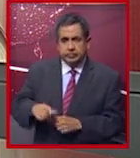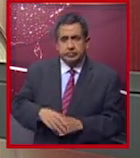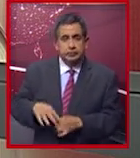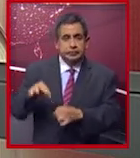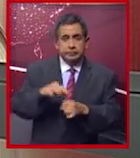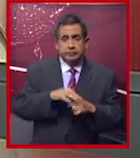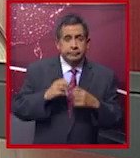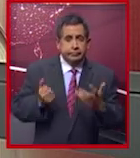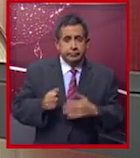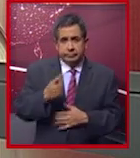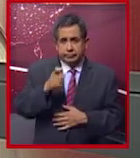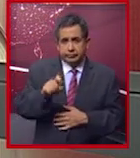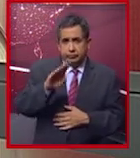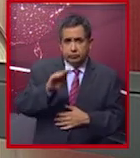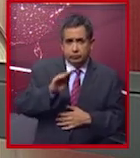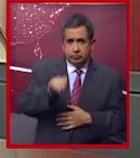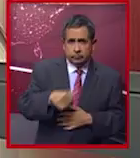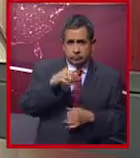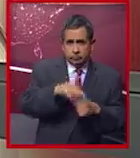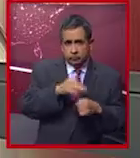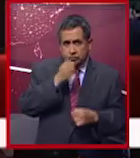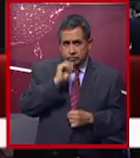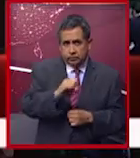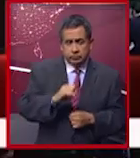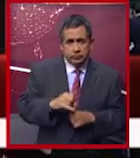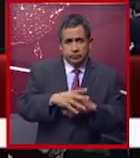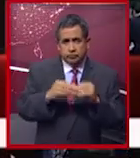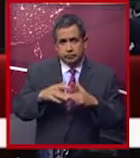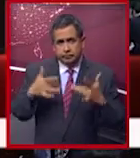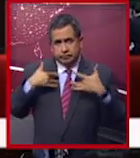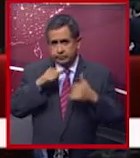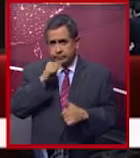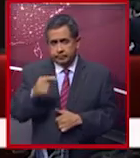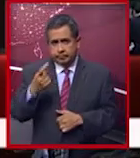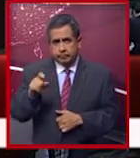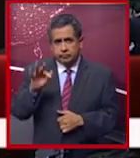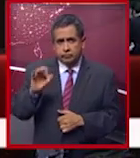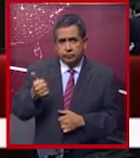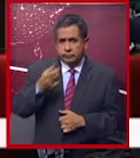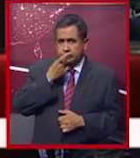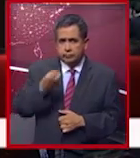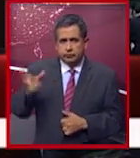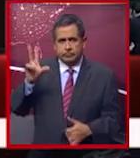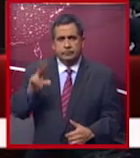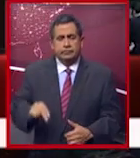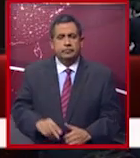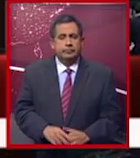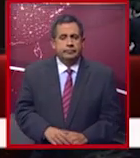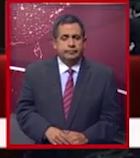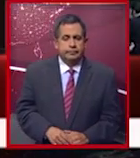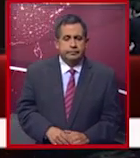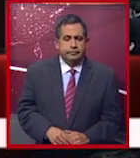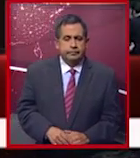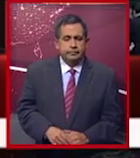El resultado de la votación fue 196 votos a favor, ninguna abstención y 146 en contra.